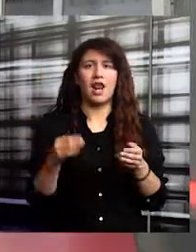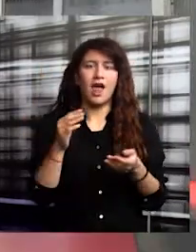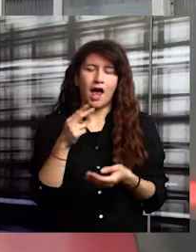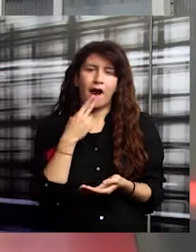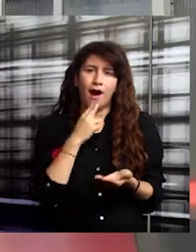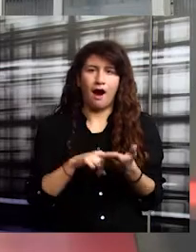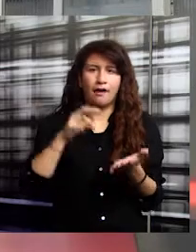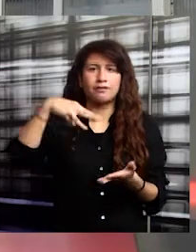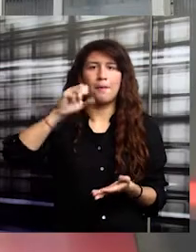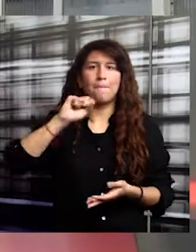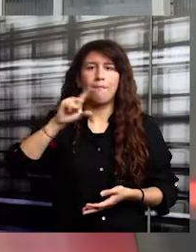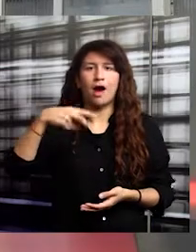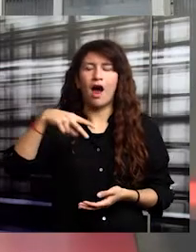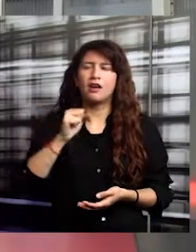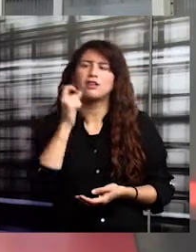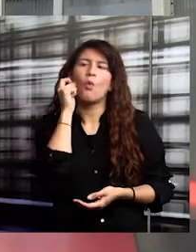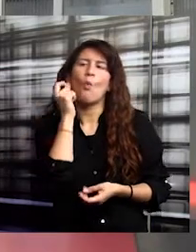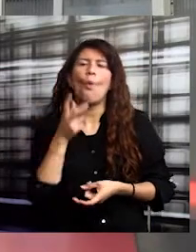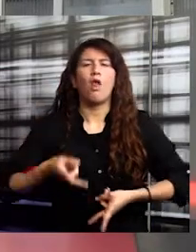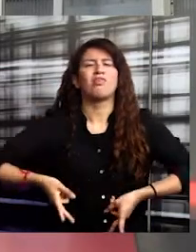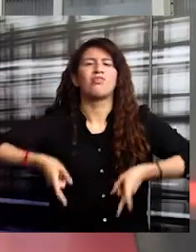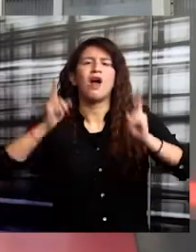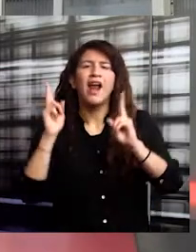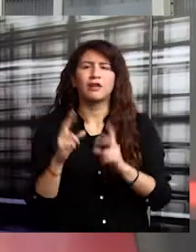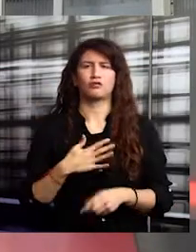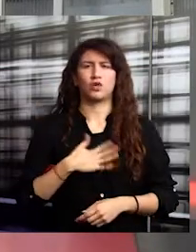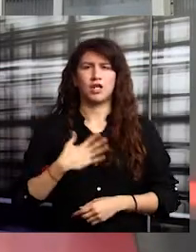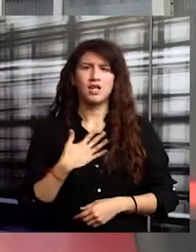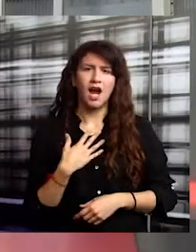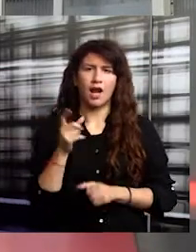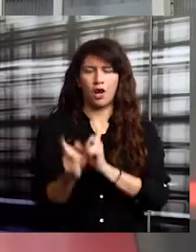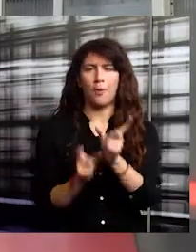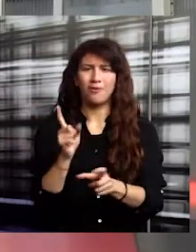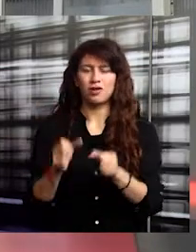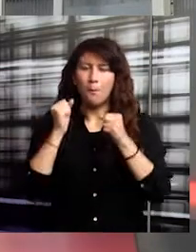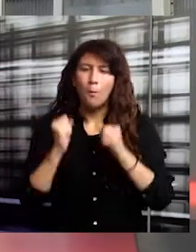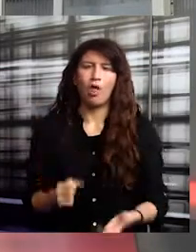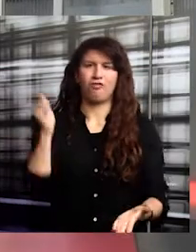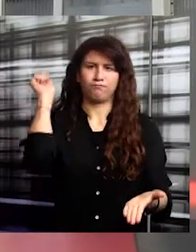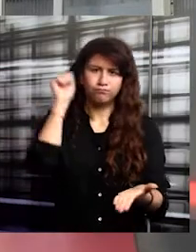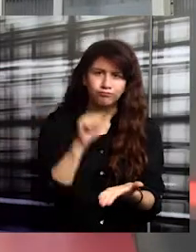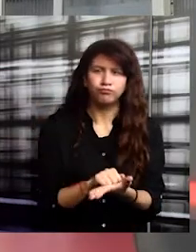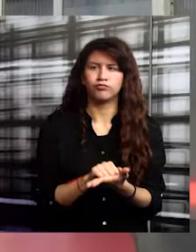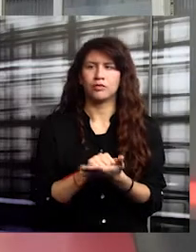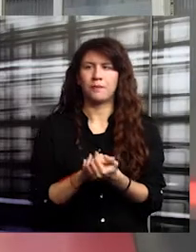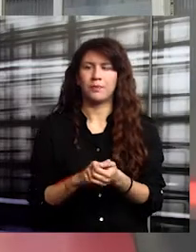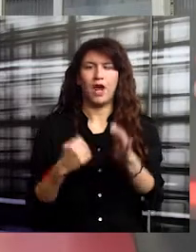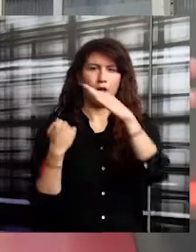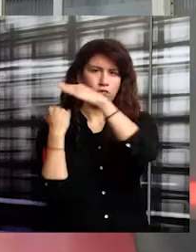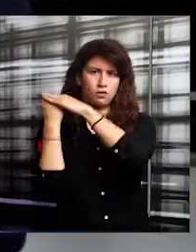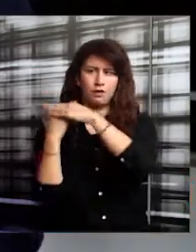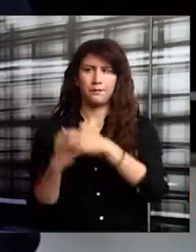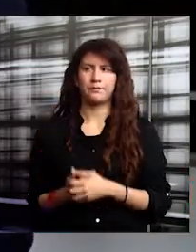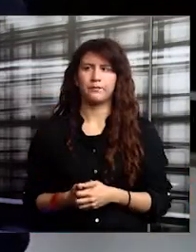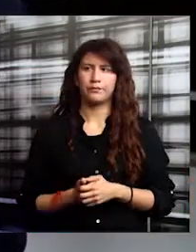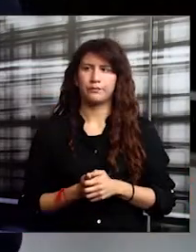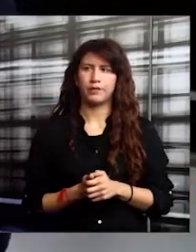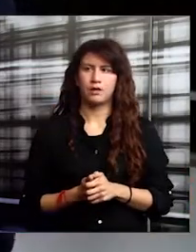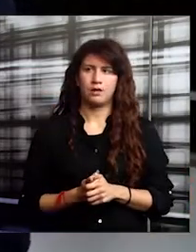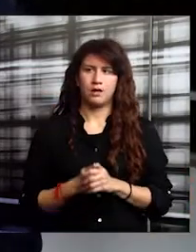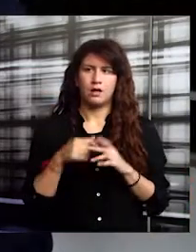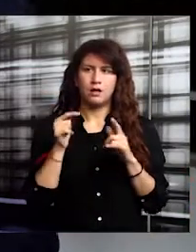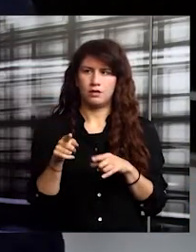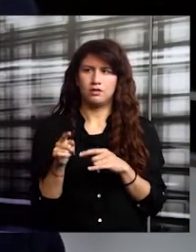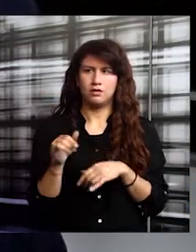son los derechos que tienen los ciudadanos y que pueden exigirle a las autoridades. Ahora, desde esa perspectiva le pregunto esto,